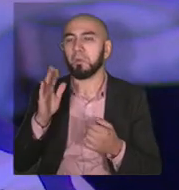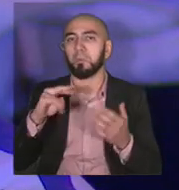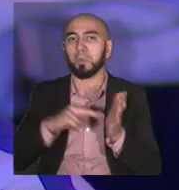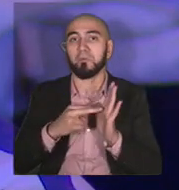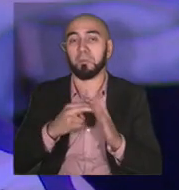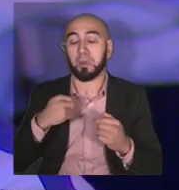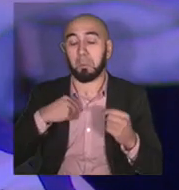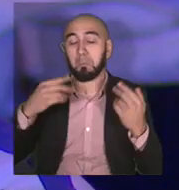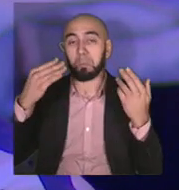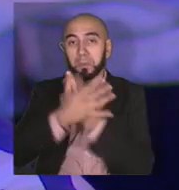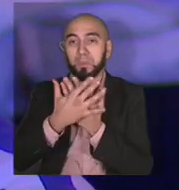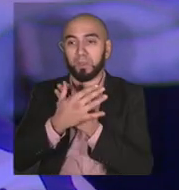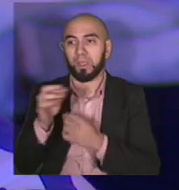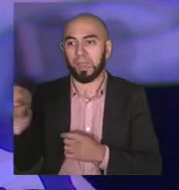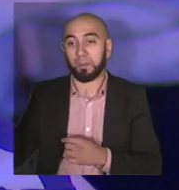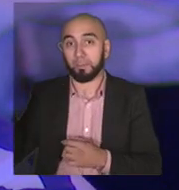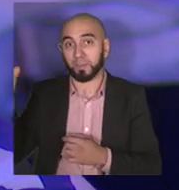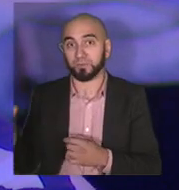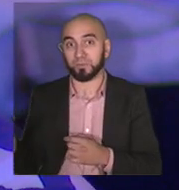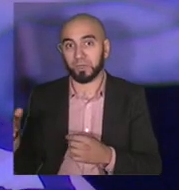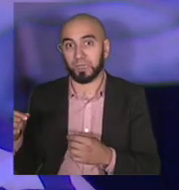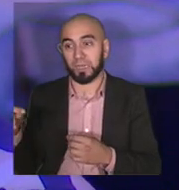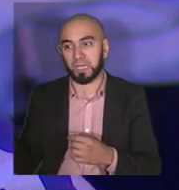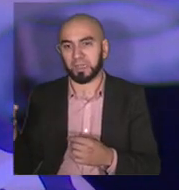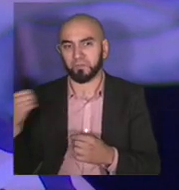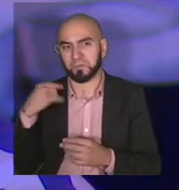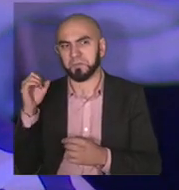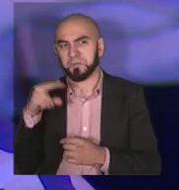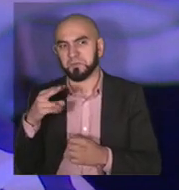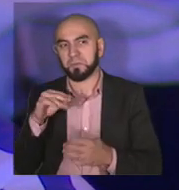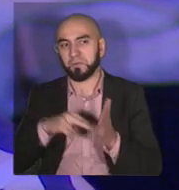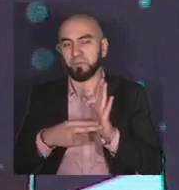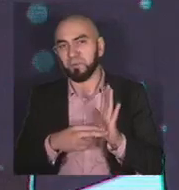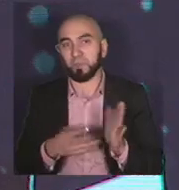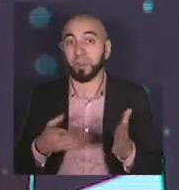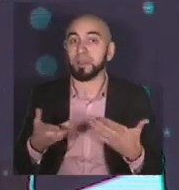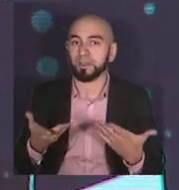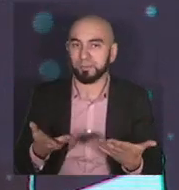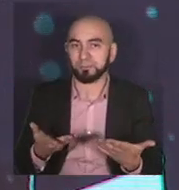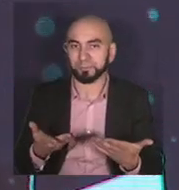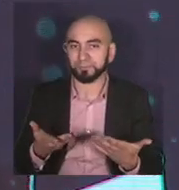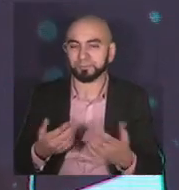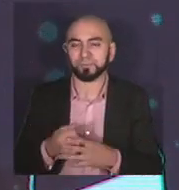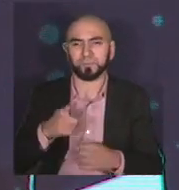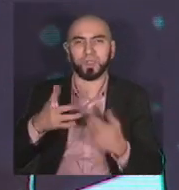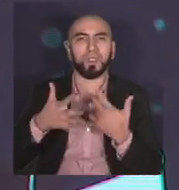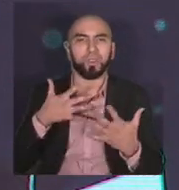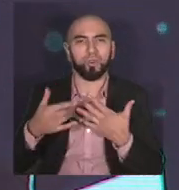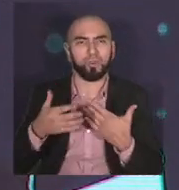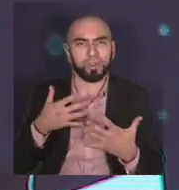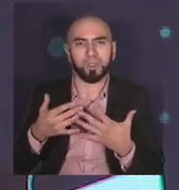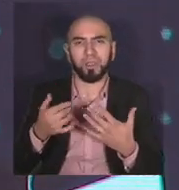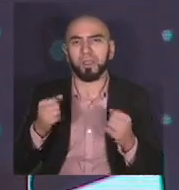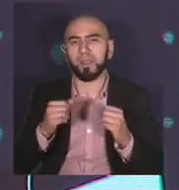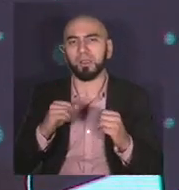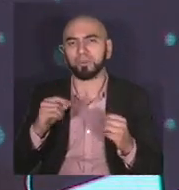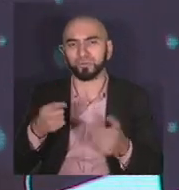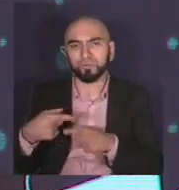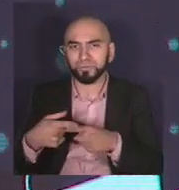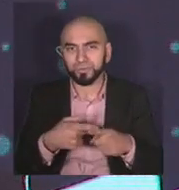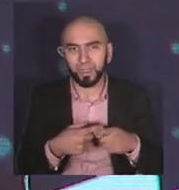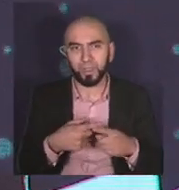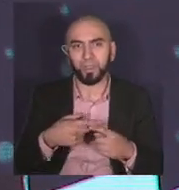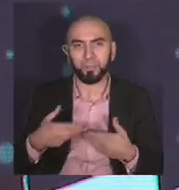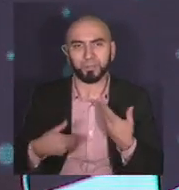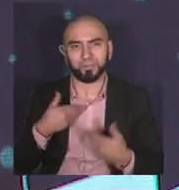como problema, como desafío, como algo negativo. Y por lo tanto, nuevamente, en la ecología social de la personalidad humana y